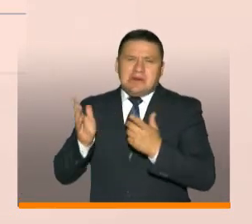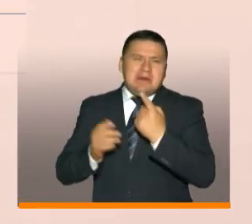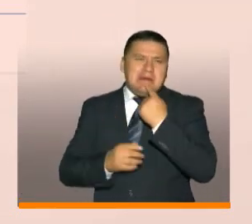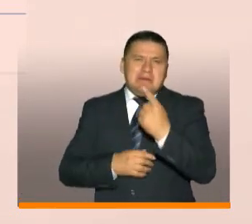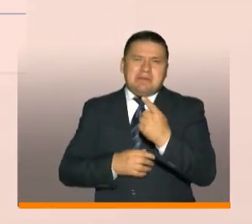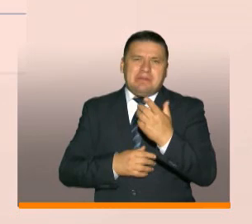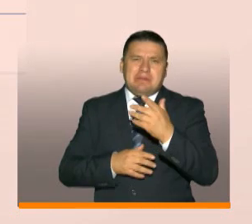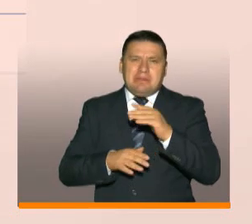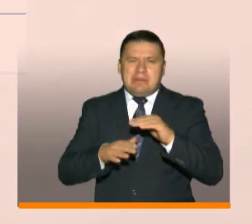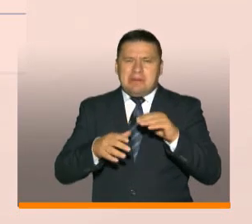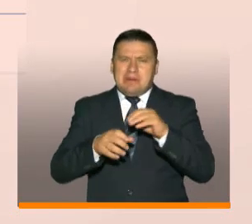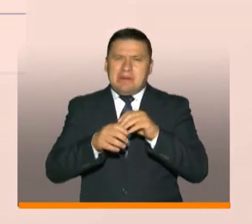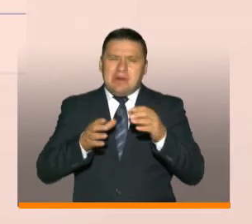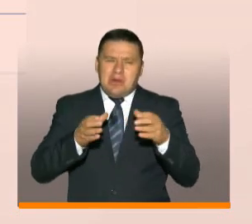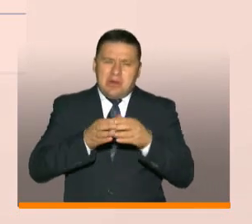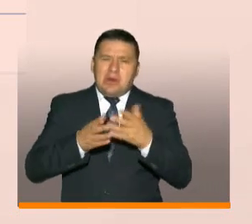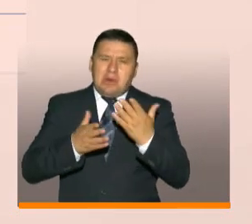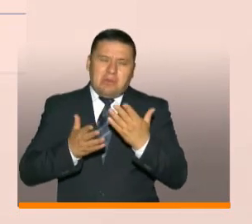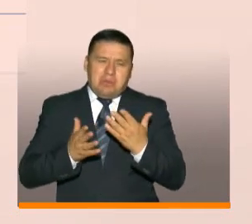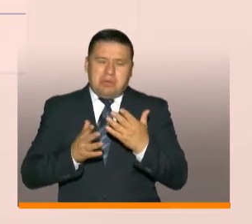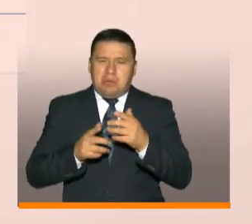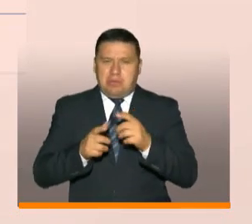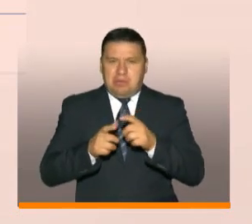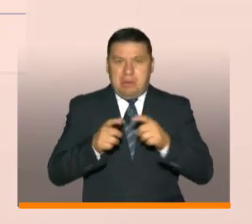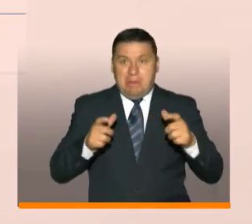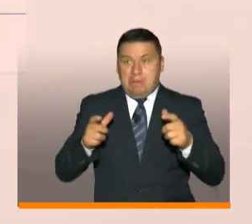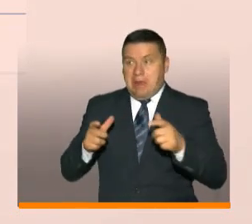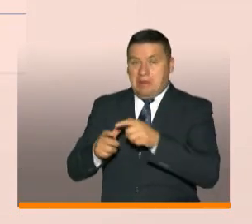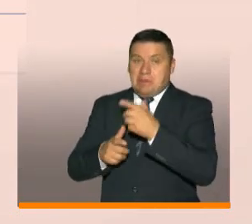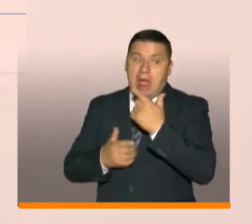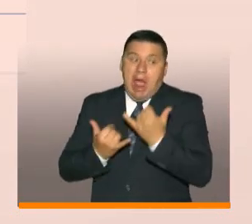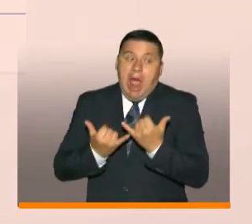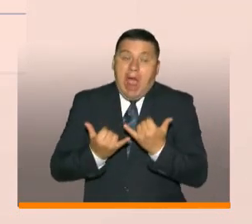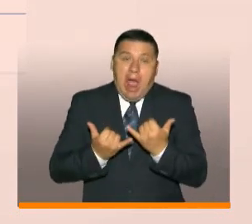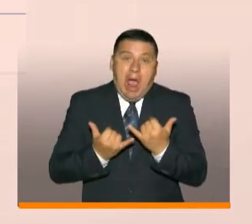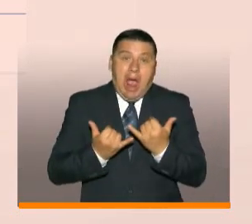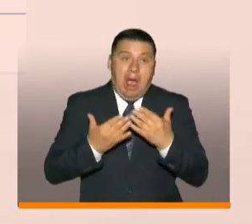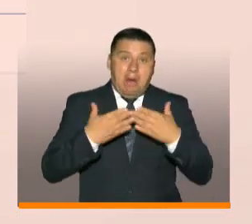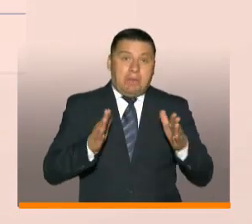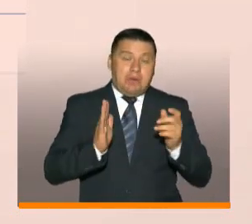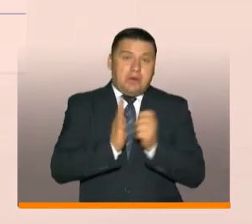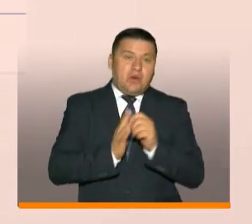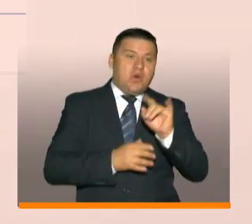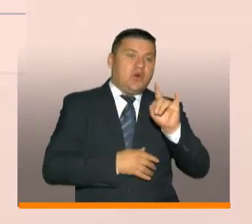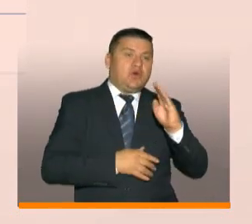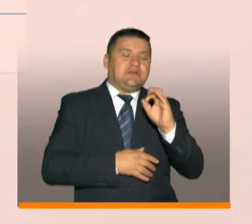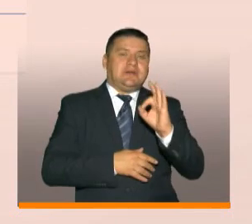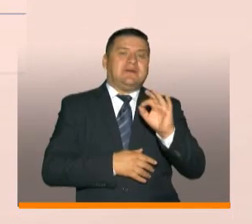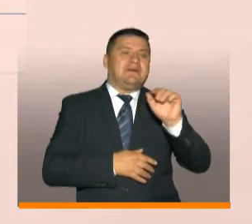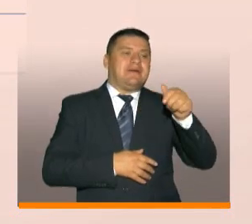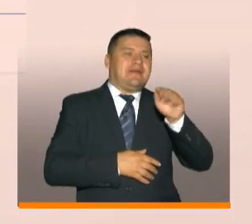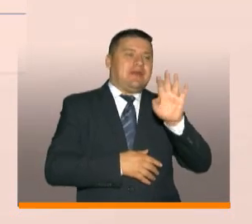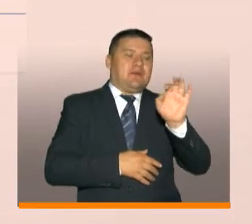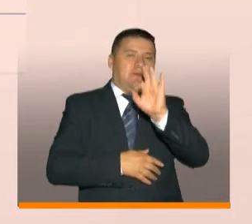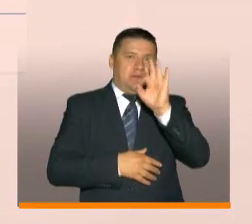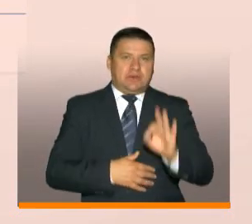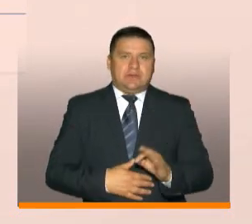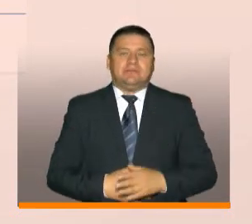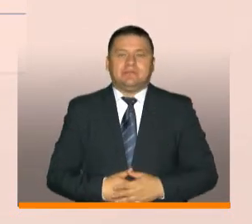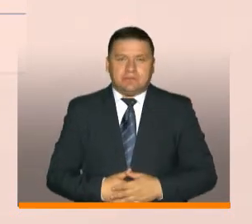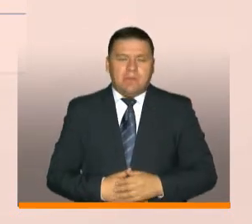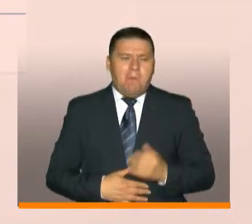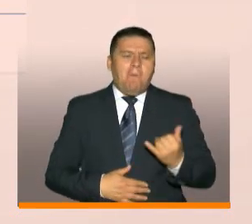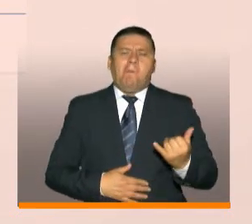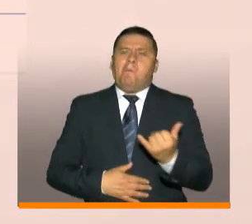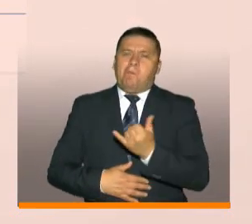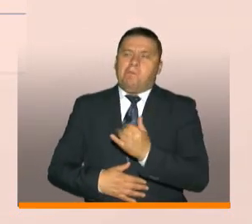digamos, estable. Hubo un pequeño crecimiento, pero en este momento tenemos la disponibilidad de UCI del 19%. Han